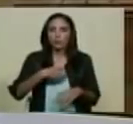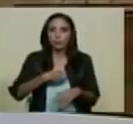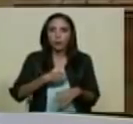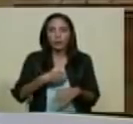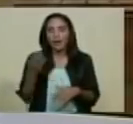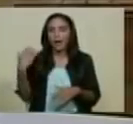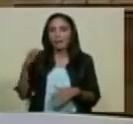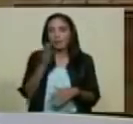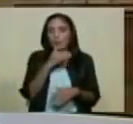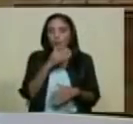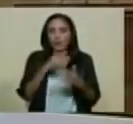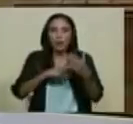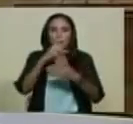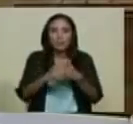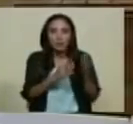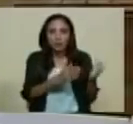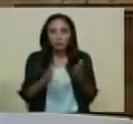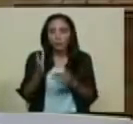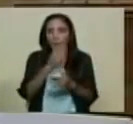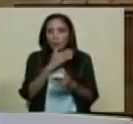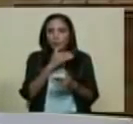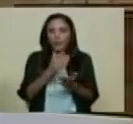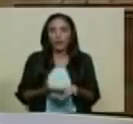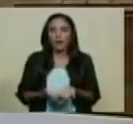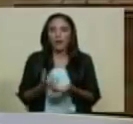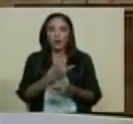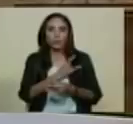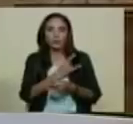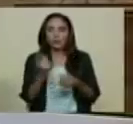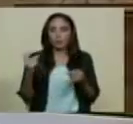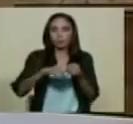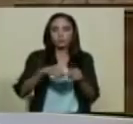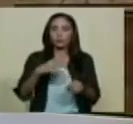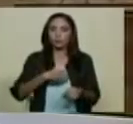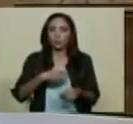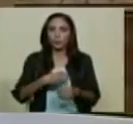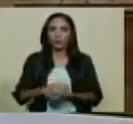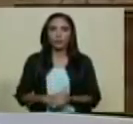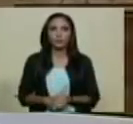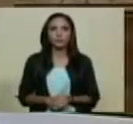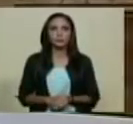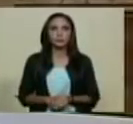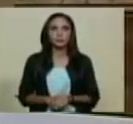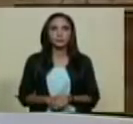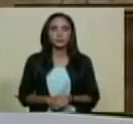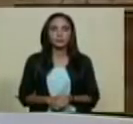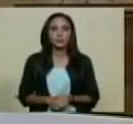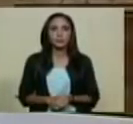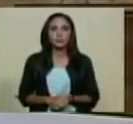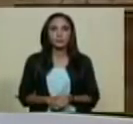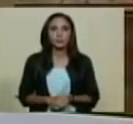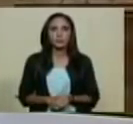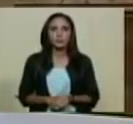juventud en el proceso educativo universitario, sino más bien había un proceso de